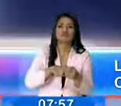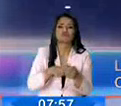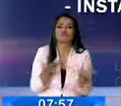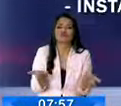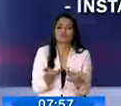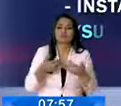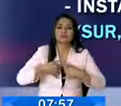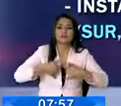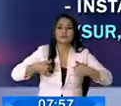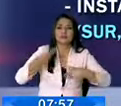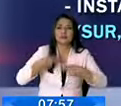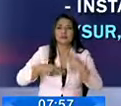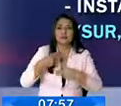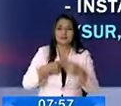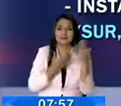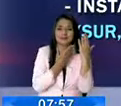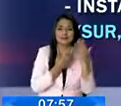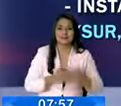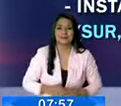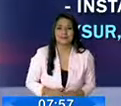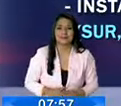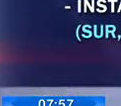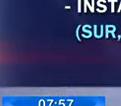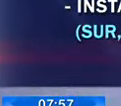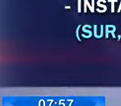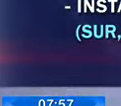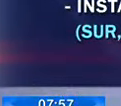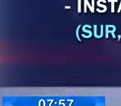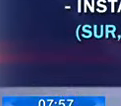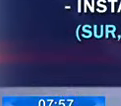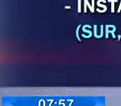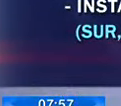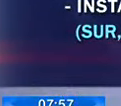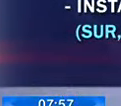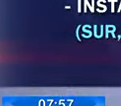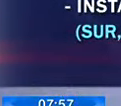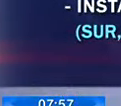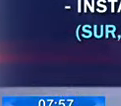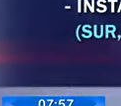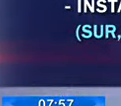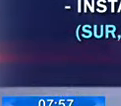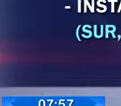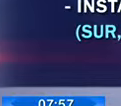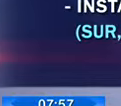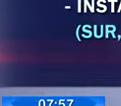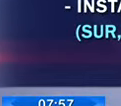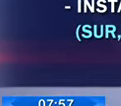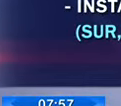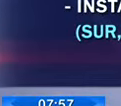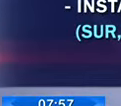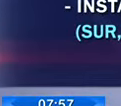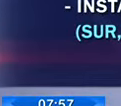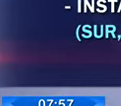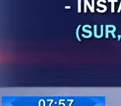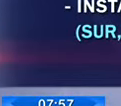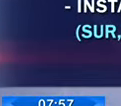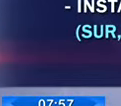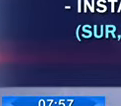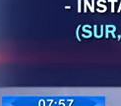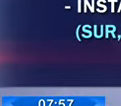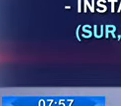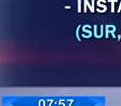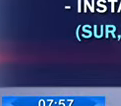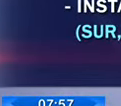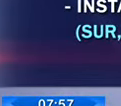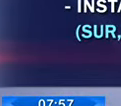los locales de Natural Vitali de Quito, además en las instalaciones de Diario El Comercio, ubicado en el sector de San Bartolo,